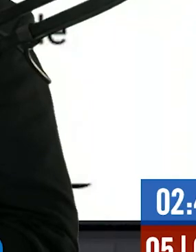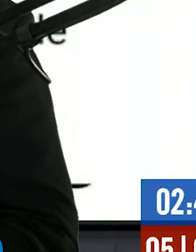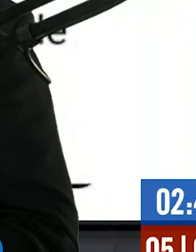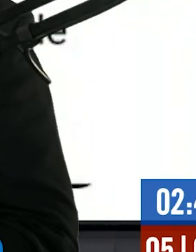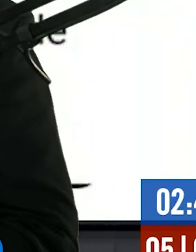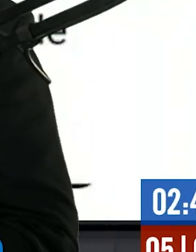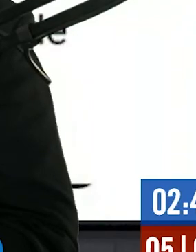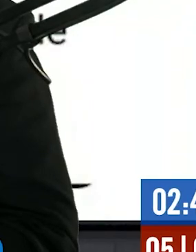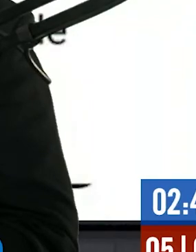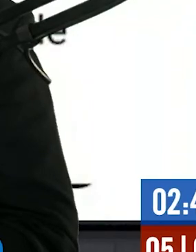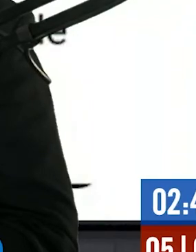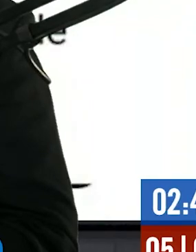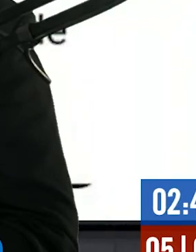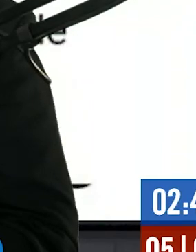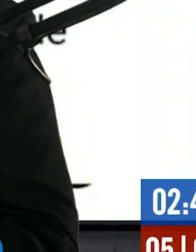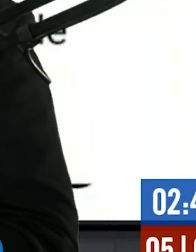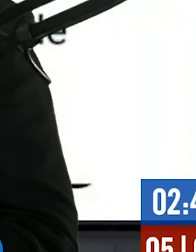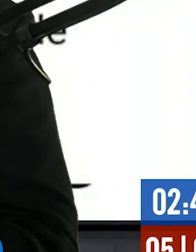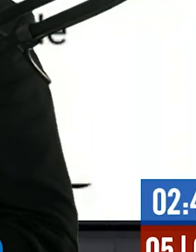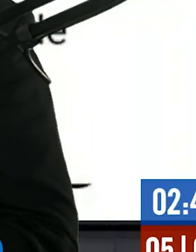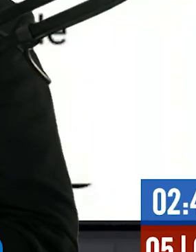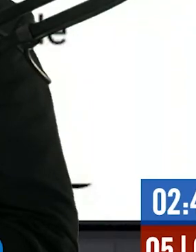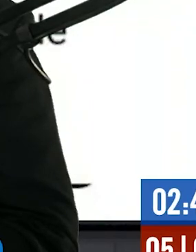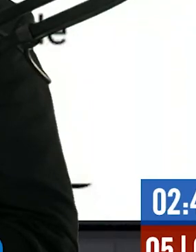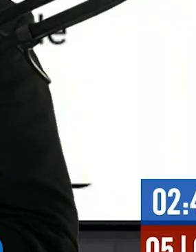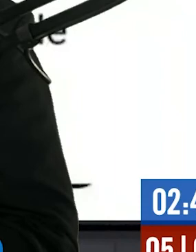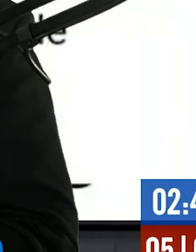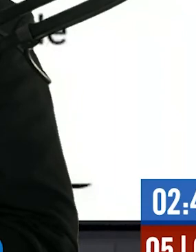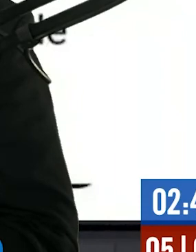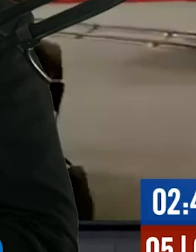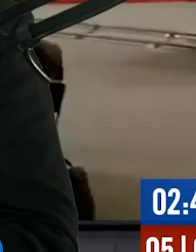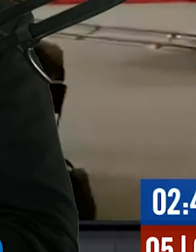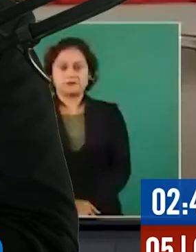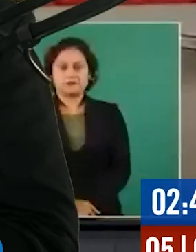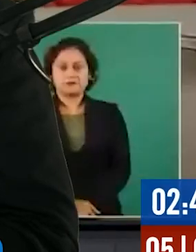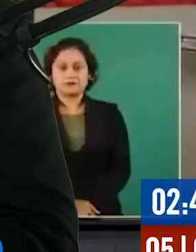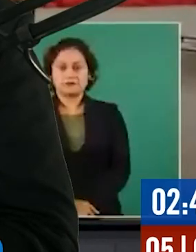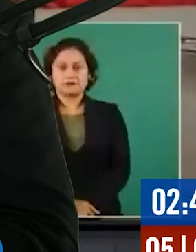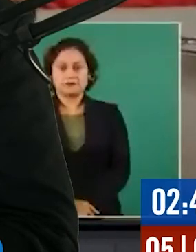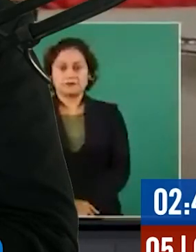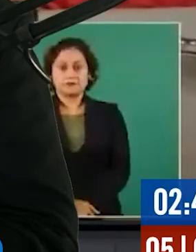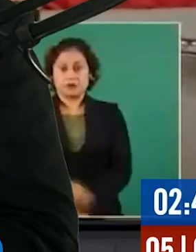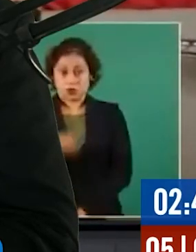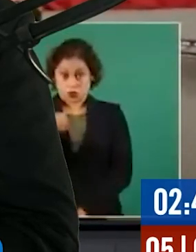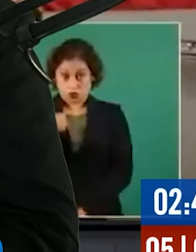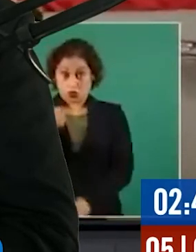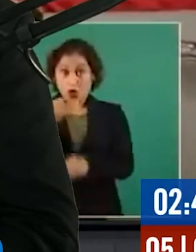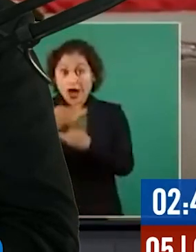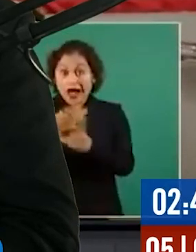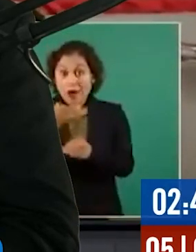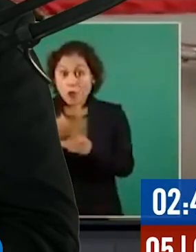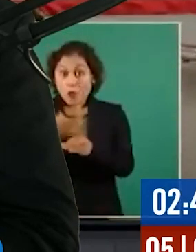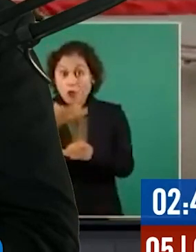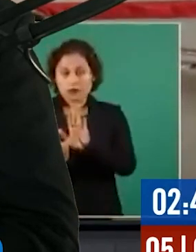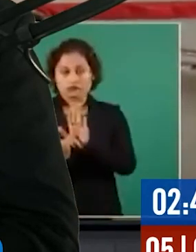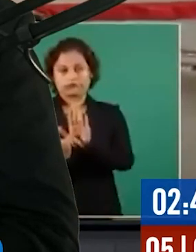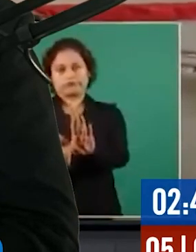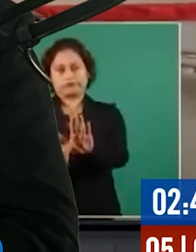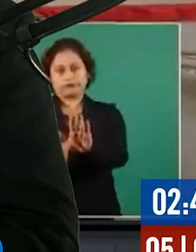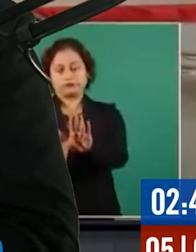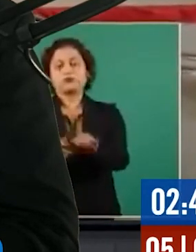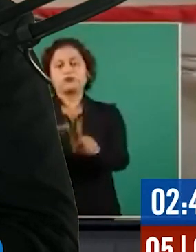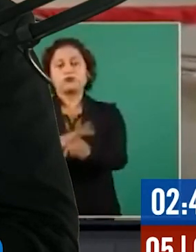esta mañana, pues tiene una aclaración, digamos, por parte del autor o del presunto autor, en el sentido de que su cuenta fue violentada